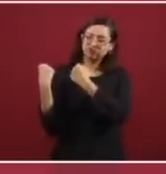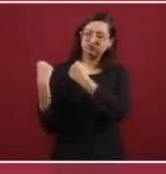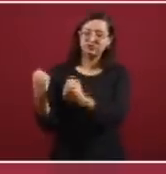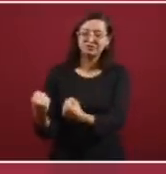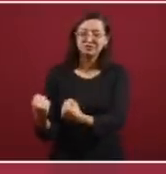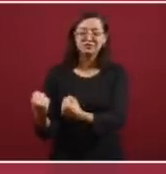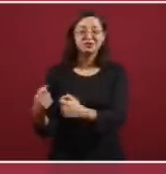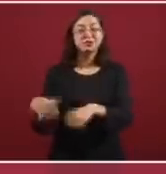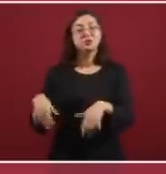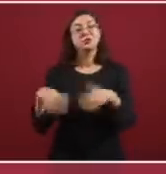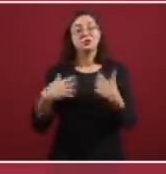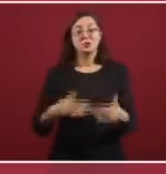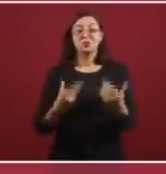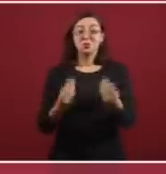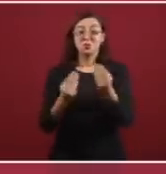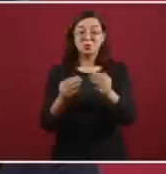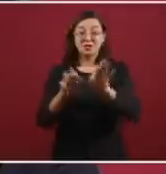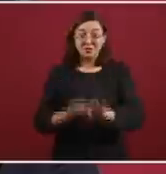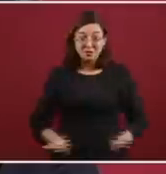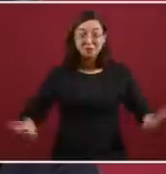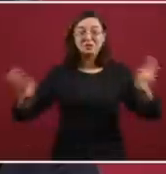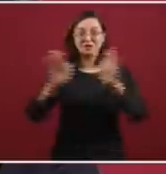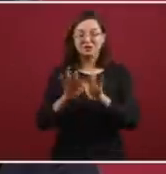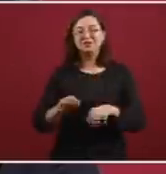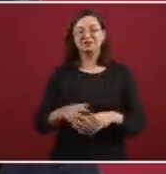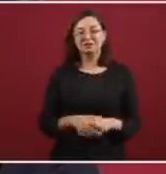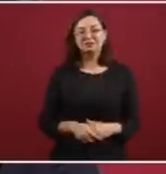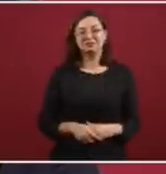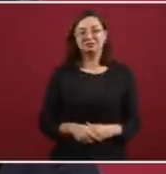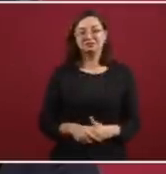Es importantísimo,